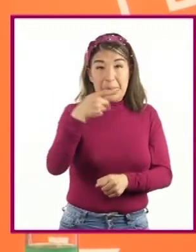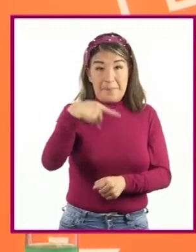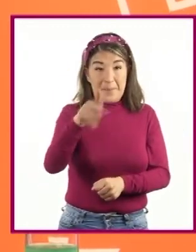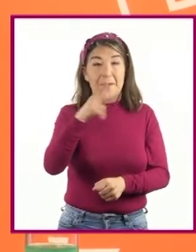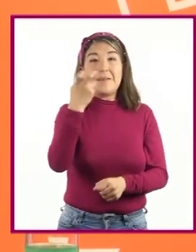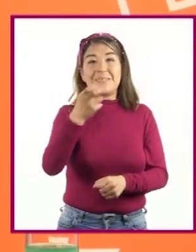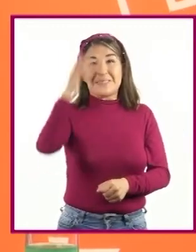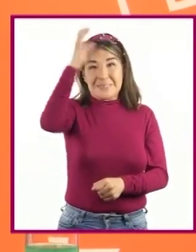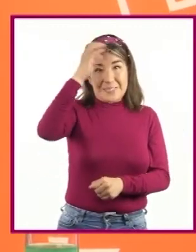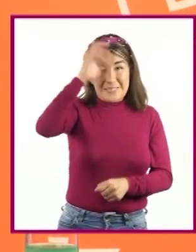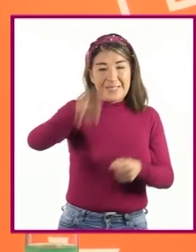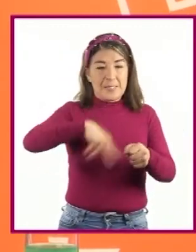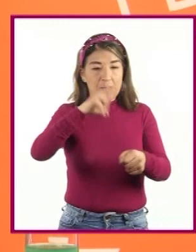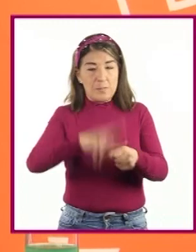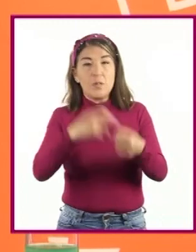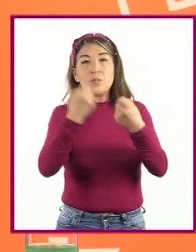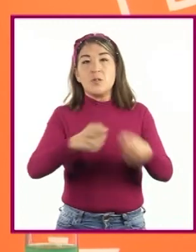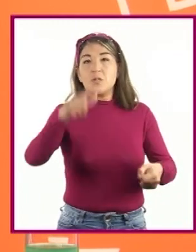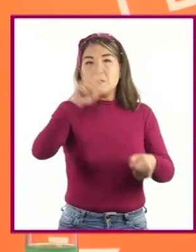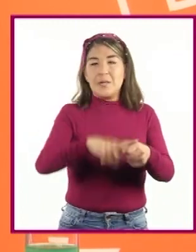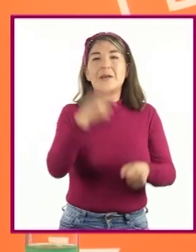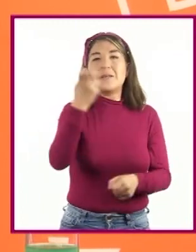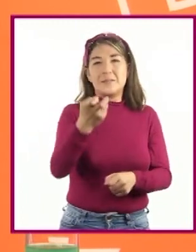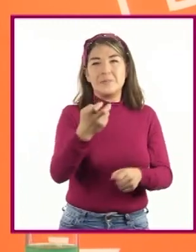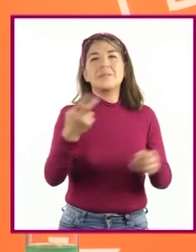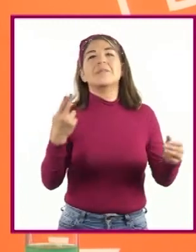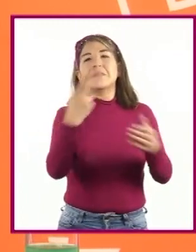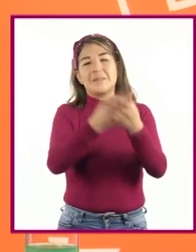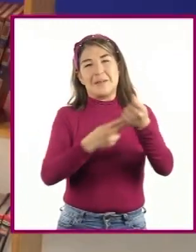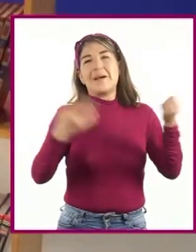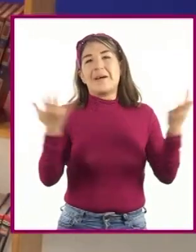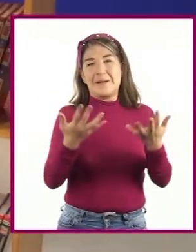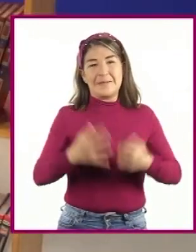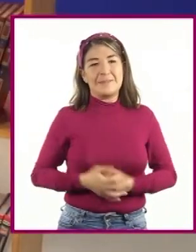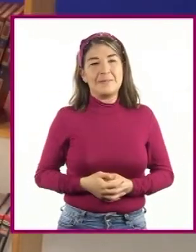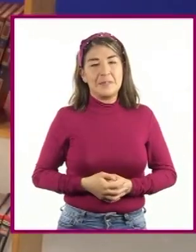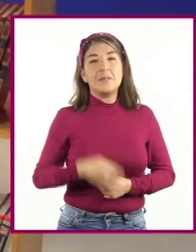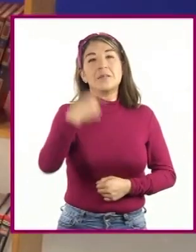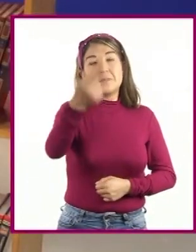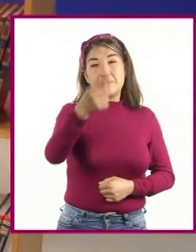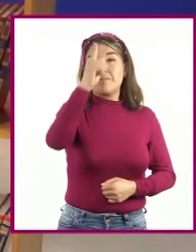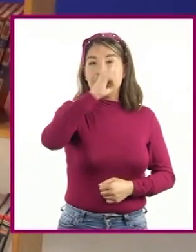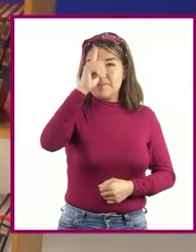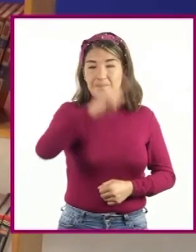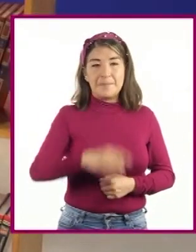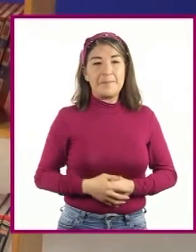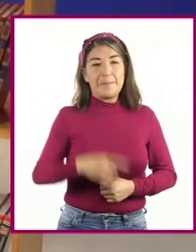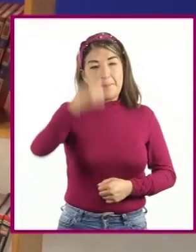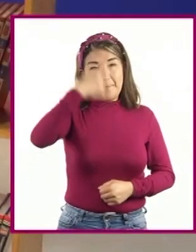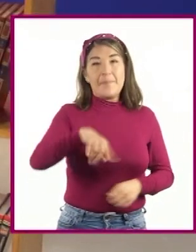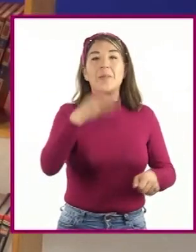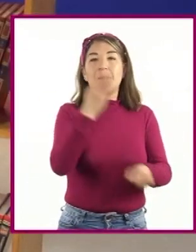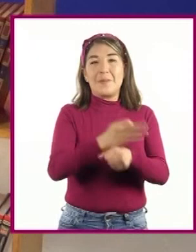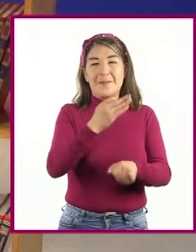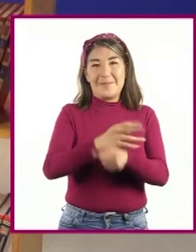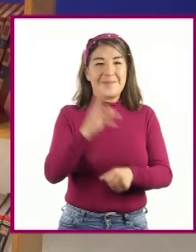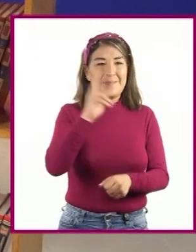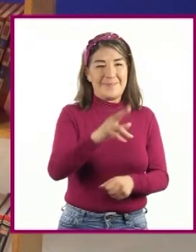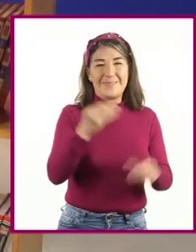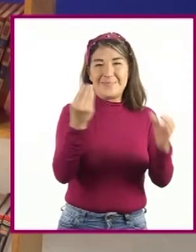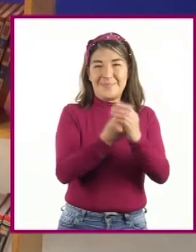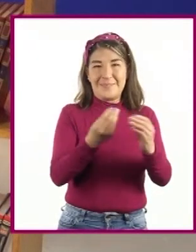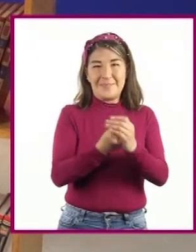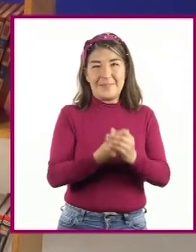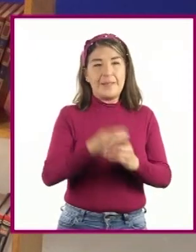y sociales son especialmente donde se realizan. Les sugiero que para reafirmar lo que vimos en esta